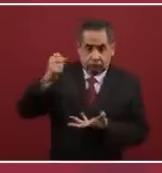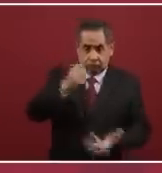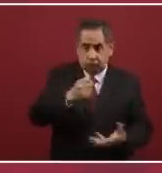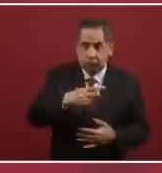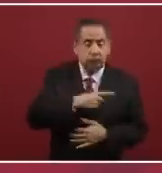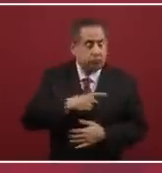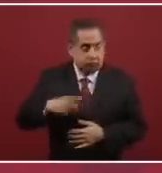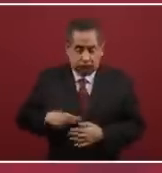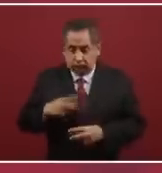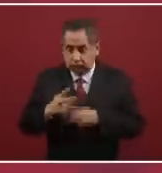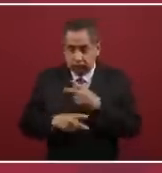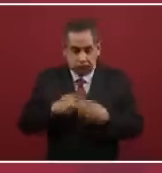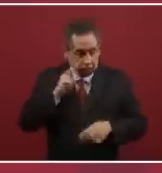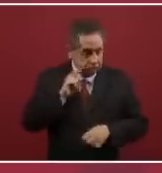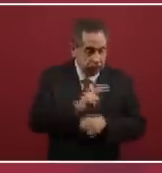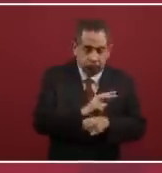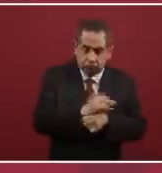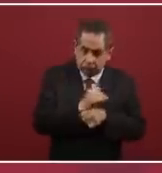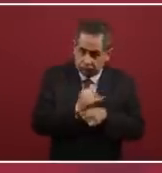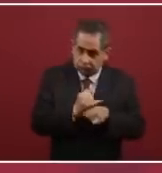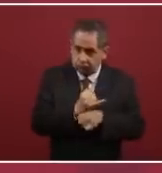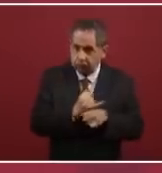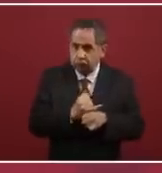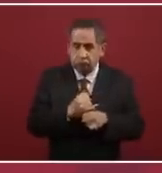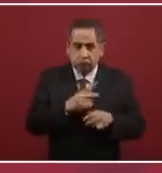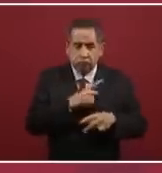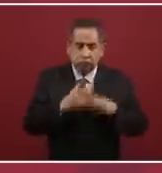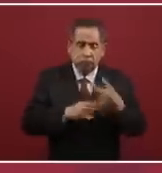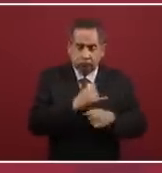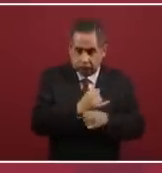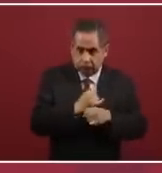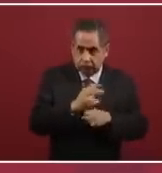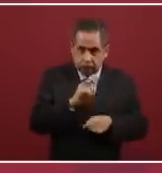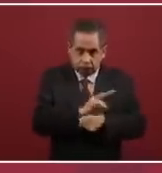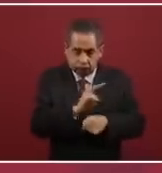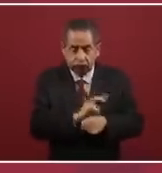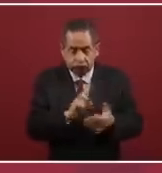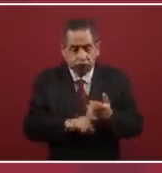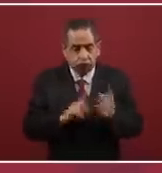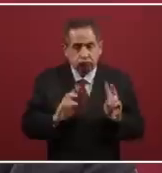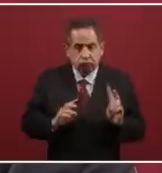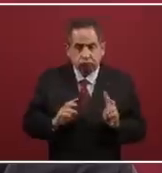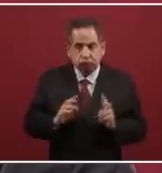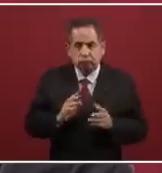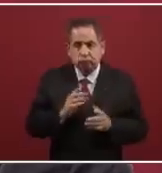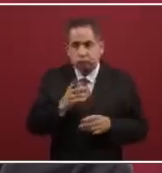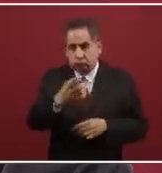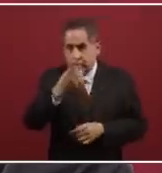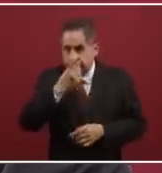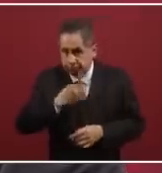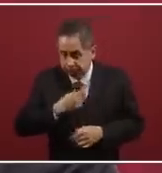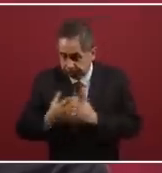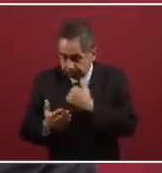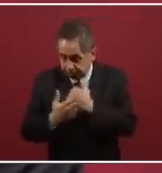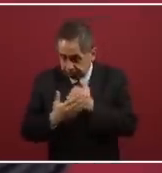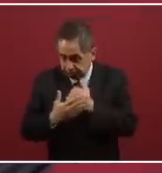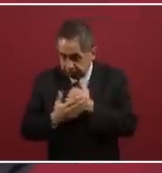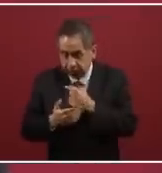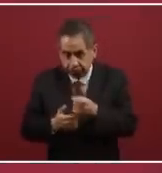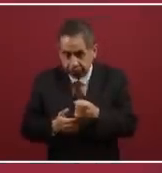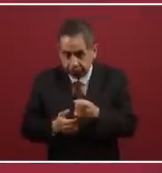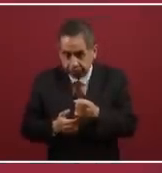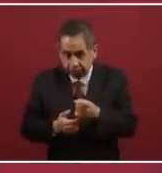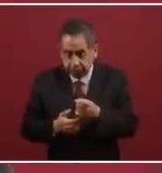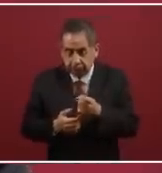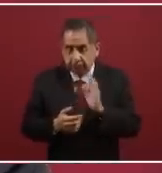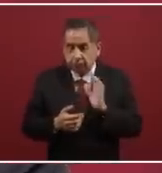tenemos que hacer auditorías y hacer una investigación. A partir de lo que tú estás